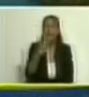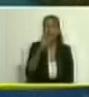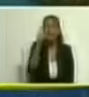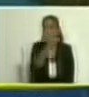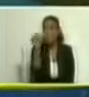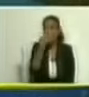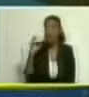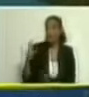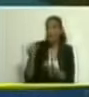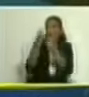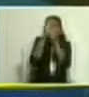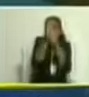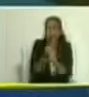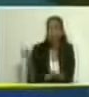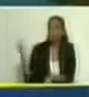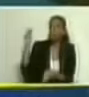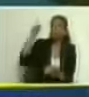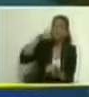ya.